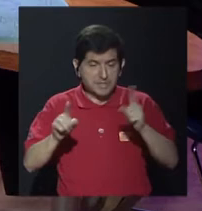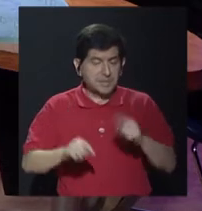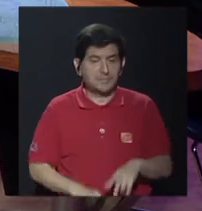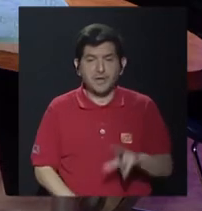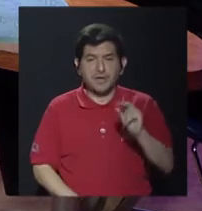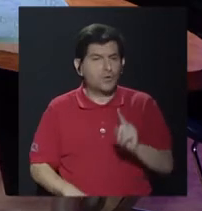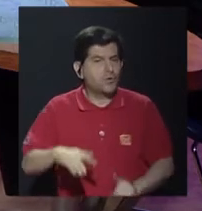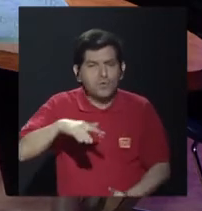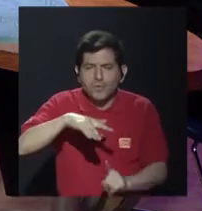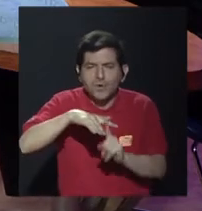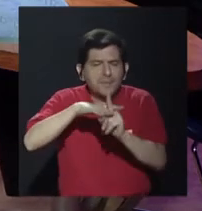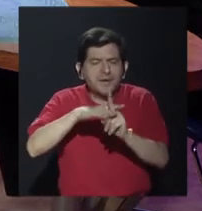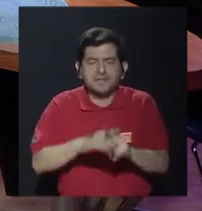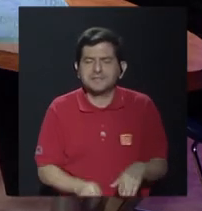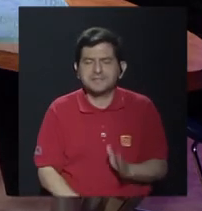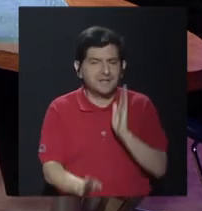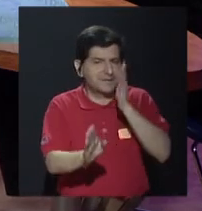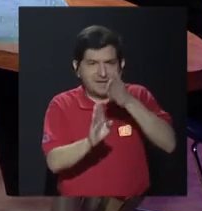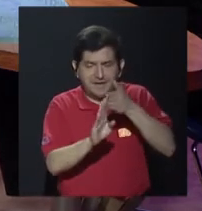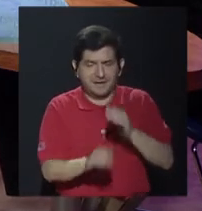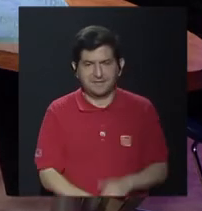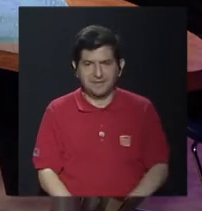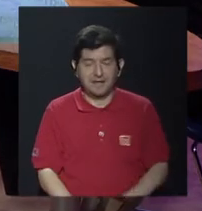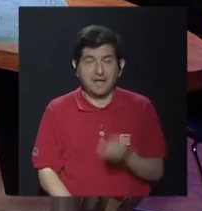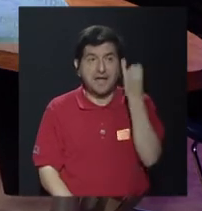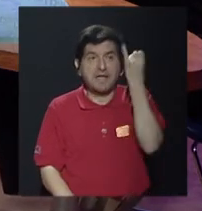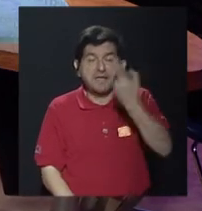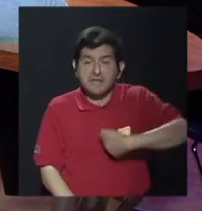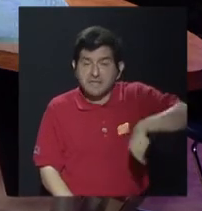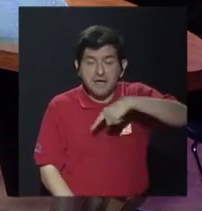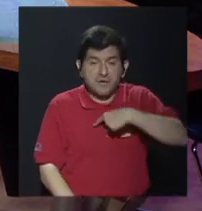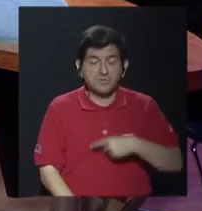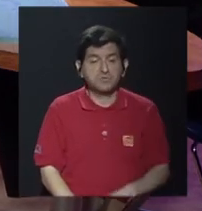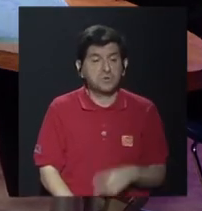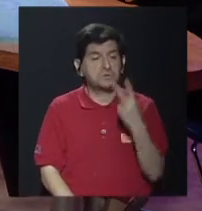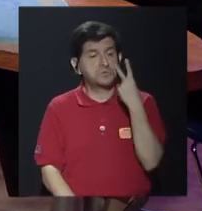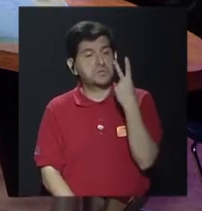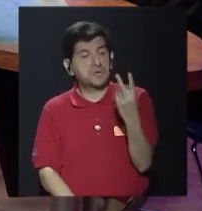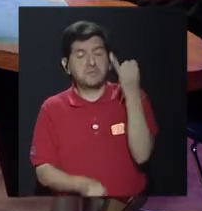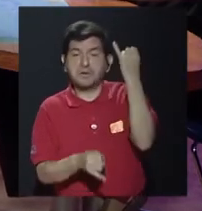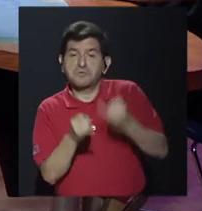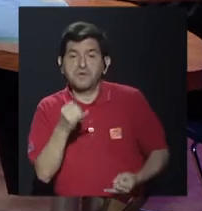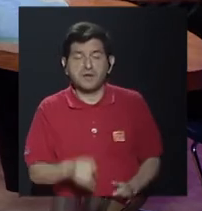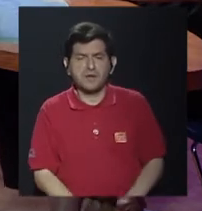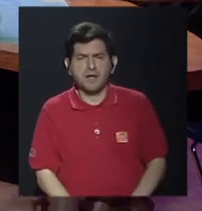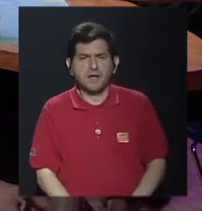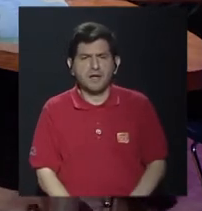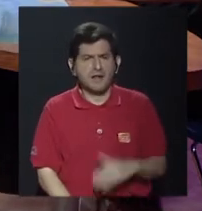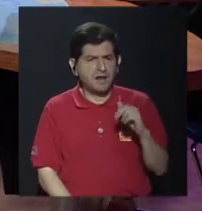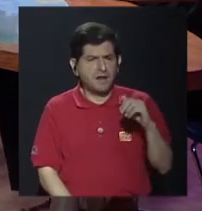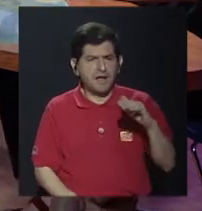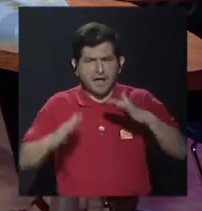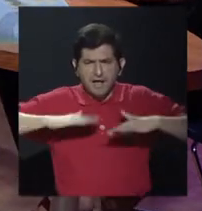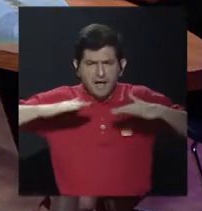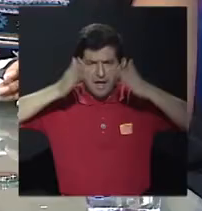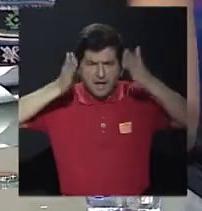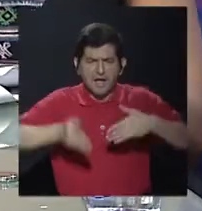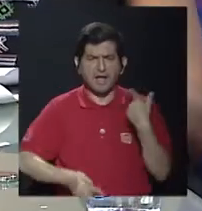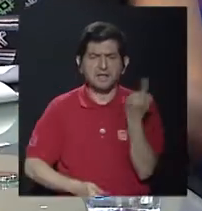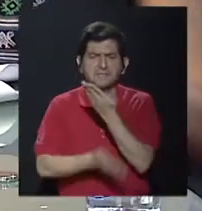y nunca salió explícito. Digamos, fue una conclusión que nosotros llegamos, mira, si el ecologismo siempre ha sido